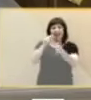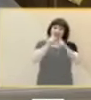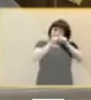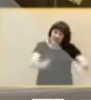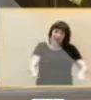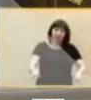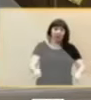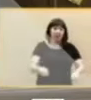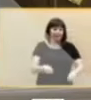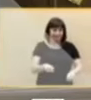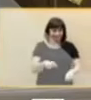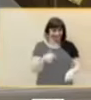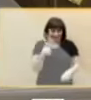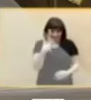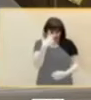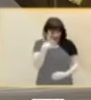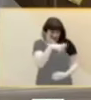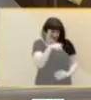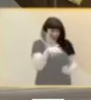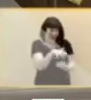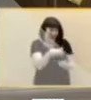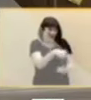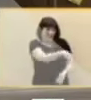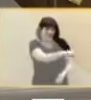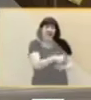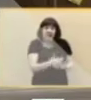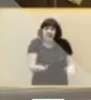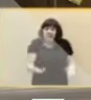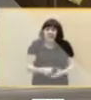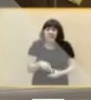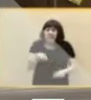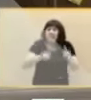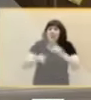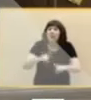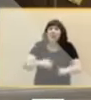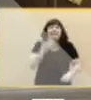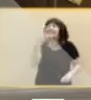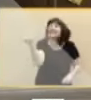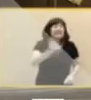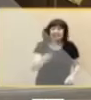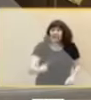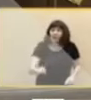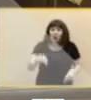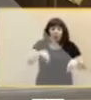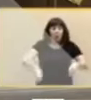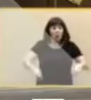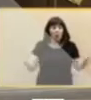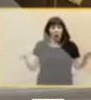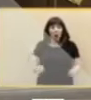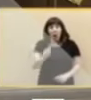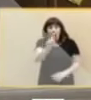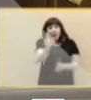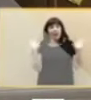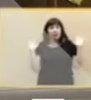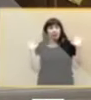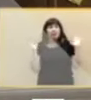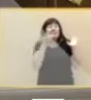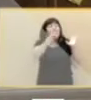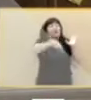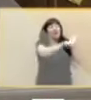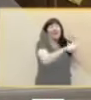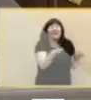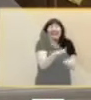no presentó denuncia. Este señor que dice que ha mentido Mariano Rajoy no ha deducido falso testimonio, ni él ni los otros. Es que claro, si tú eres